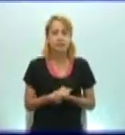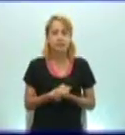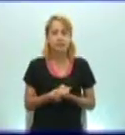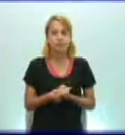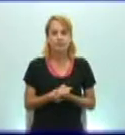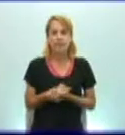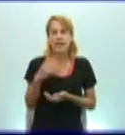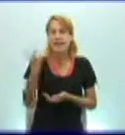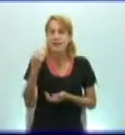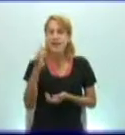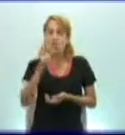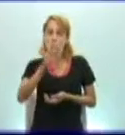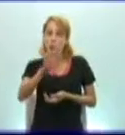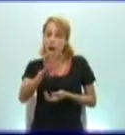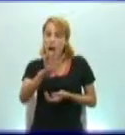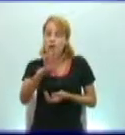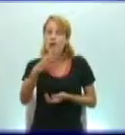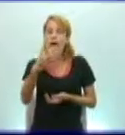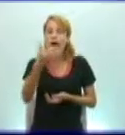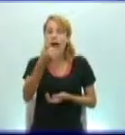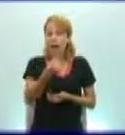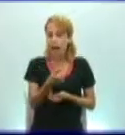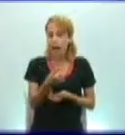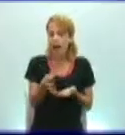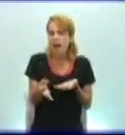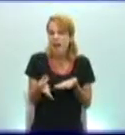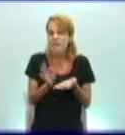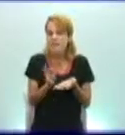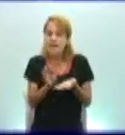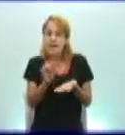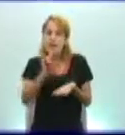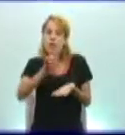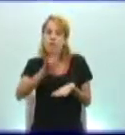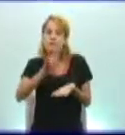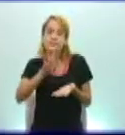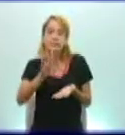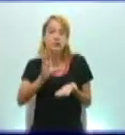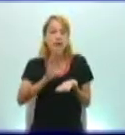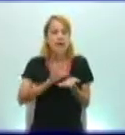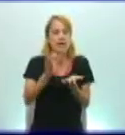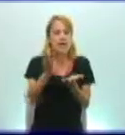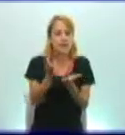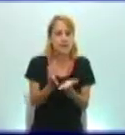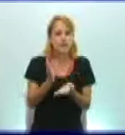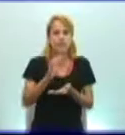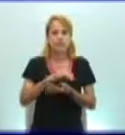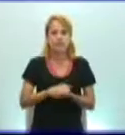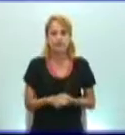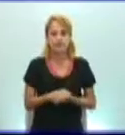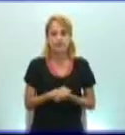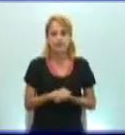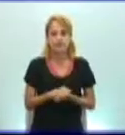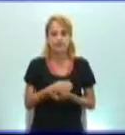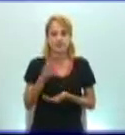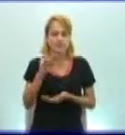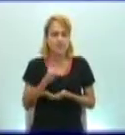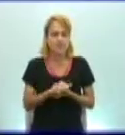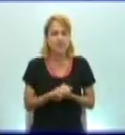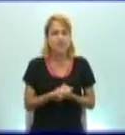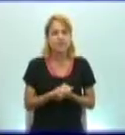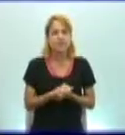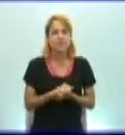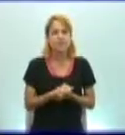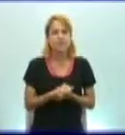y es la actividad 4, el inciso A de la página 95 de su libro de texto, el cual